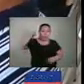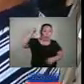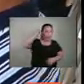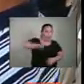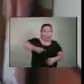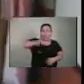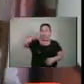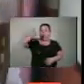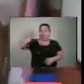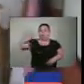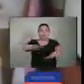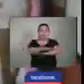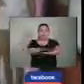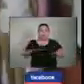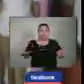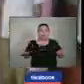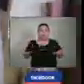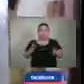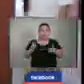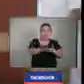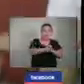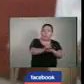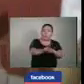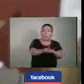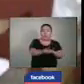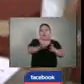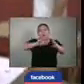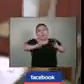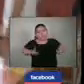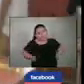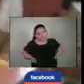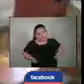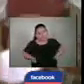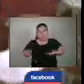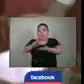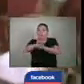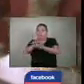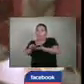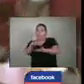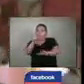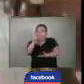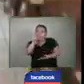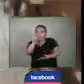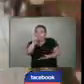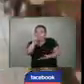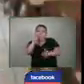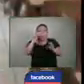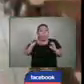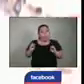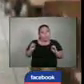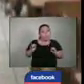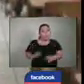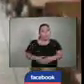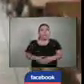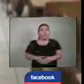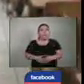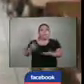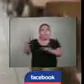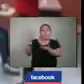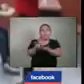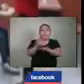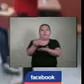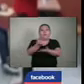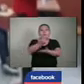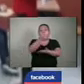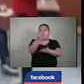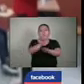en las escuelas públicas, en los colegios privados o las escuelas privadas, así como tampoco